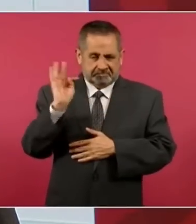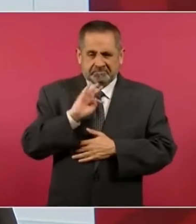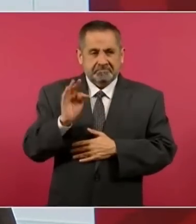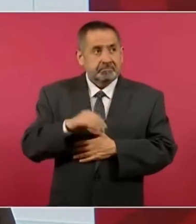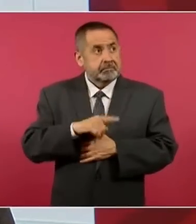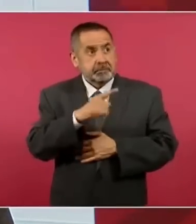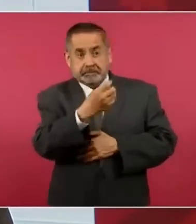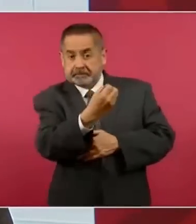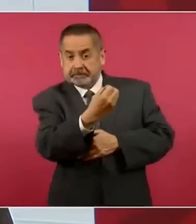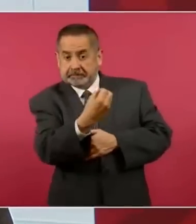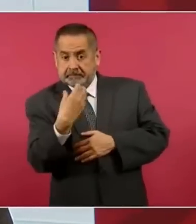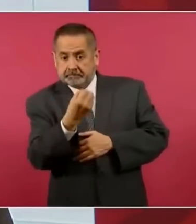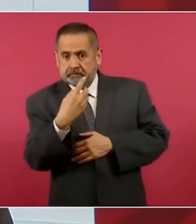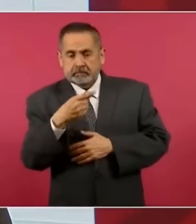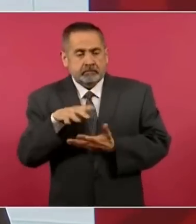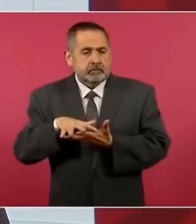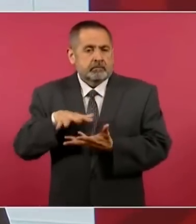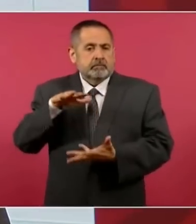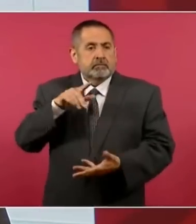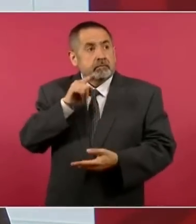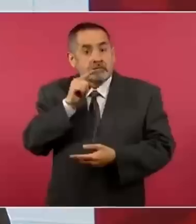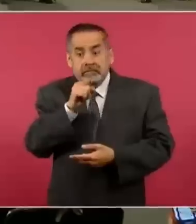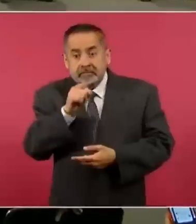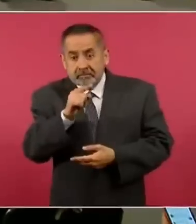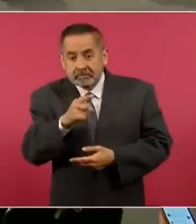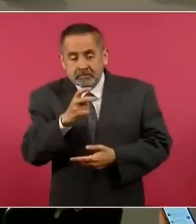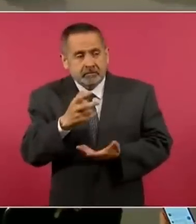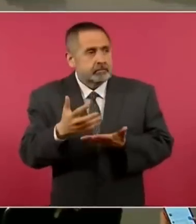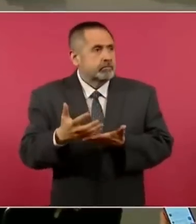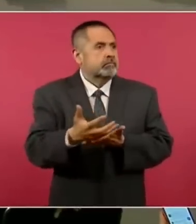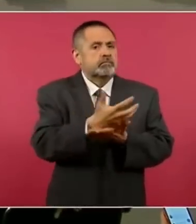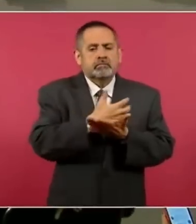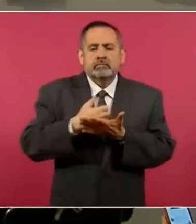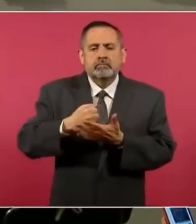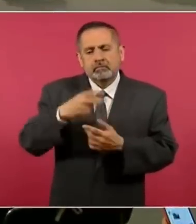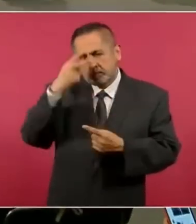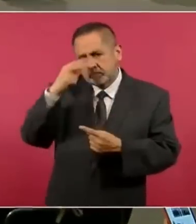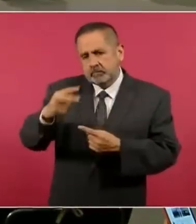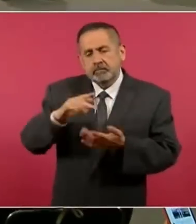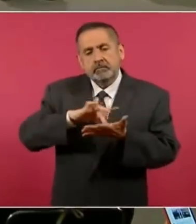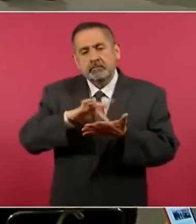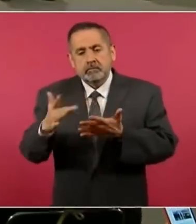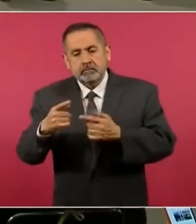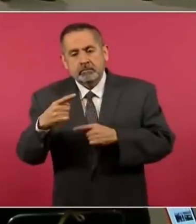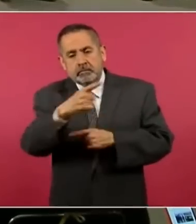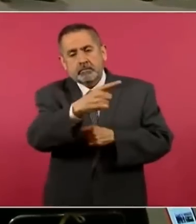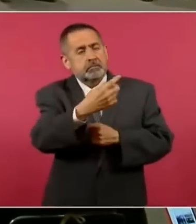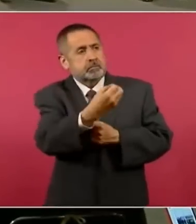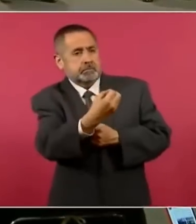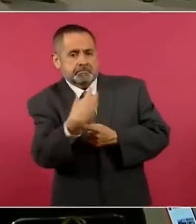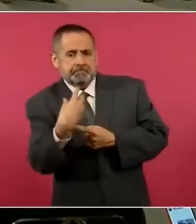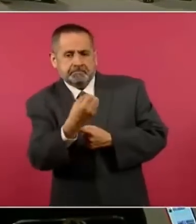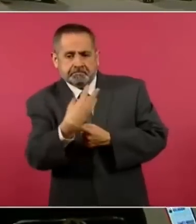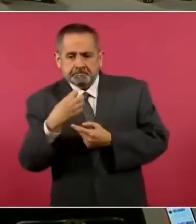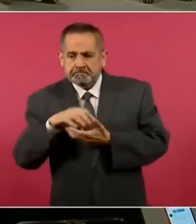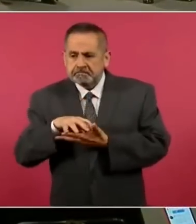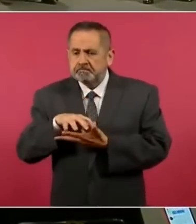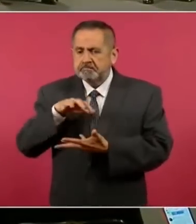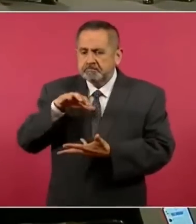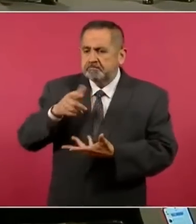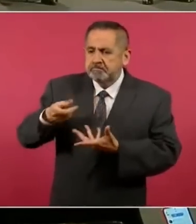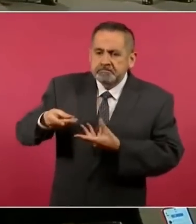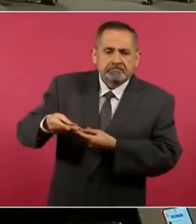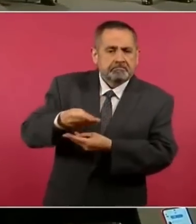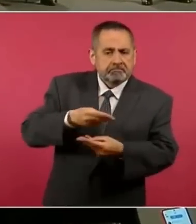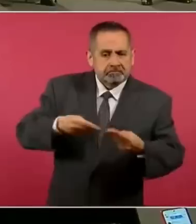Esta es la principal fuente de ingresos que tiene nuestro país. Y esto